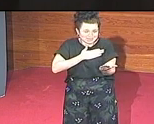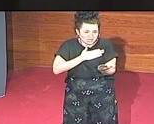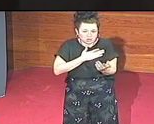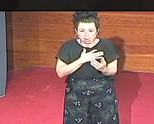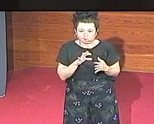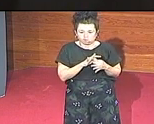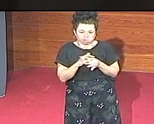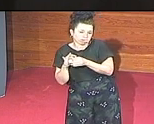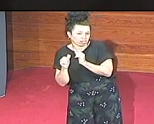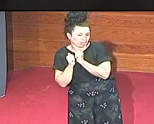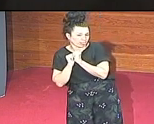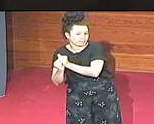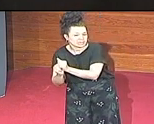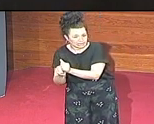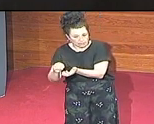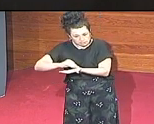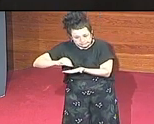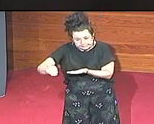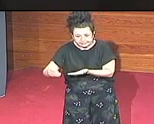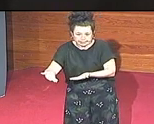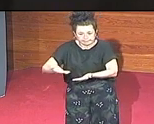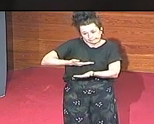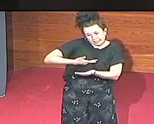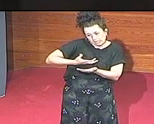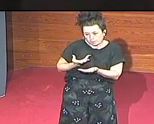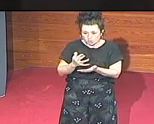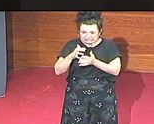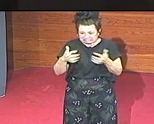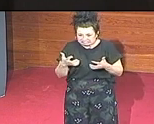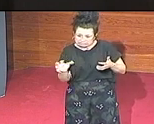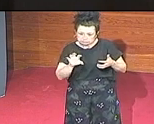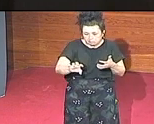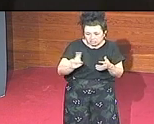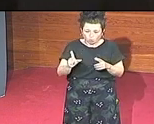que te pide más líneas o de un fotógrafo que quiere meter su fotografía etc